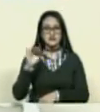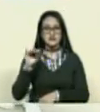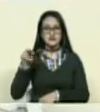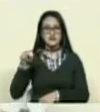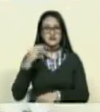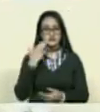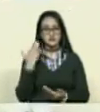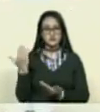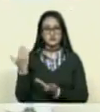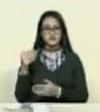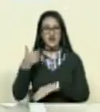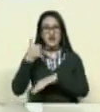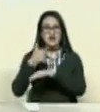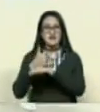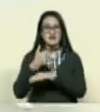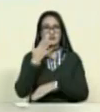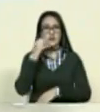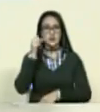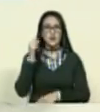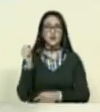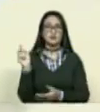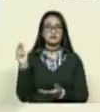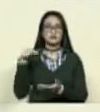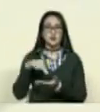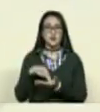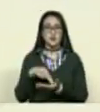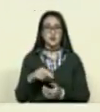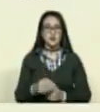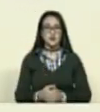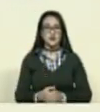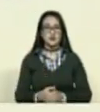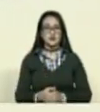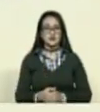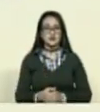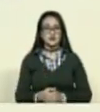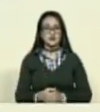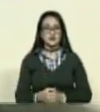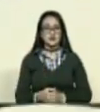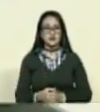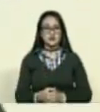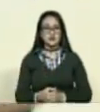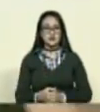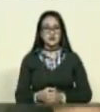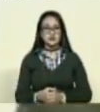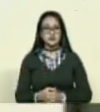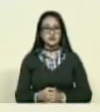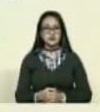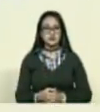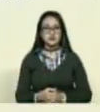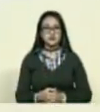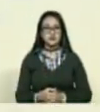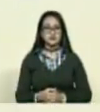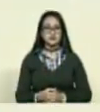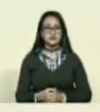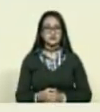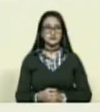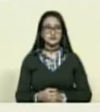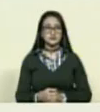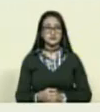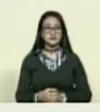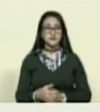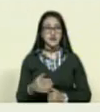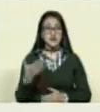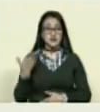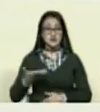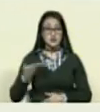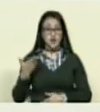llegada del jefe de Estado venezolano, comandante en jefe de la Fuerza Armada Nacional Bolivariana, Nicolás Maduro, en este importante acto